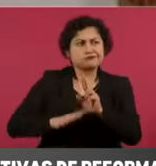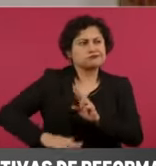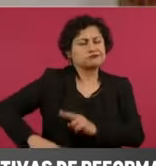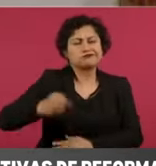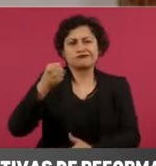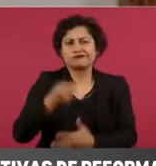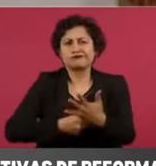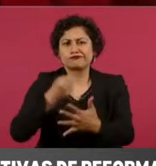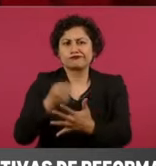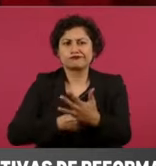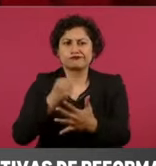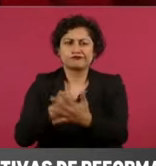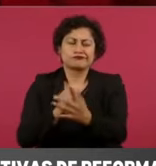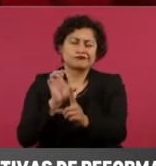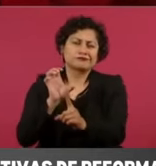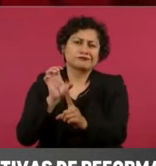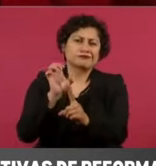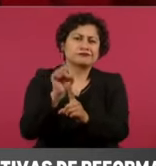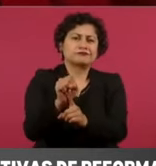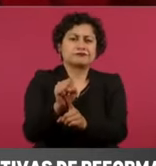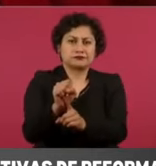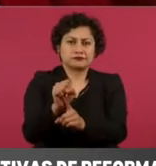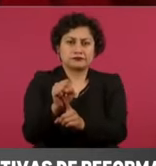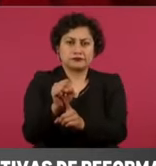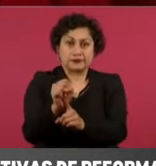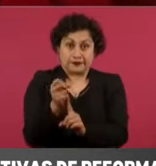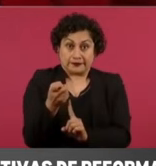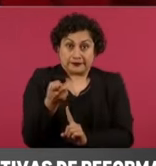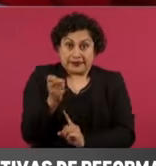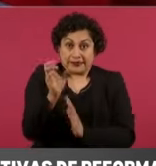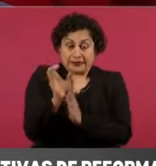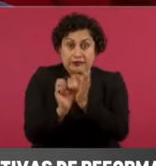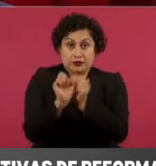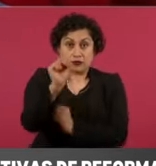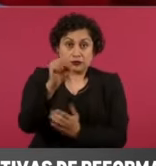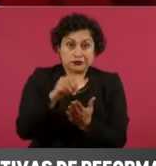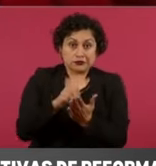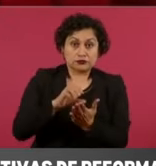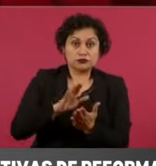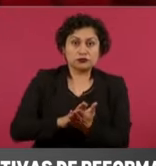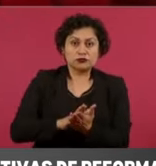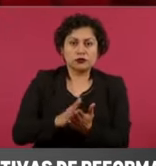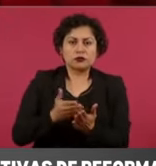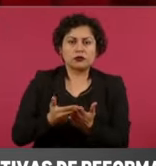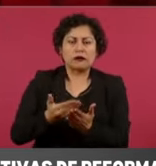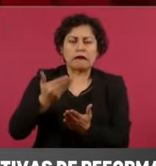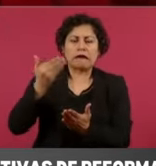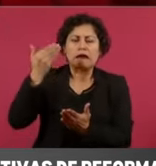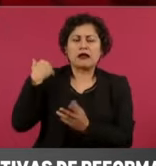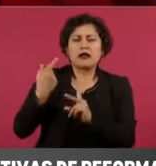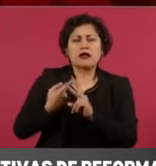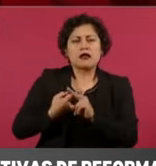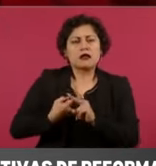concebida desde el inicio con un espíritu